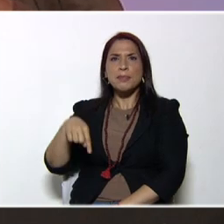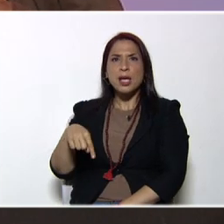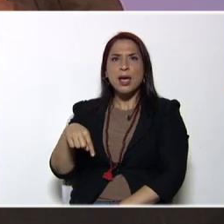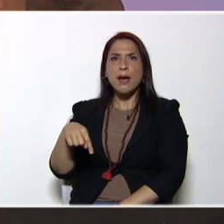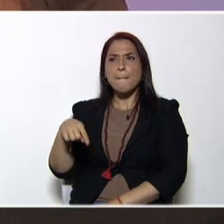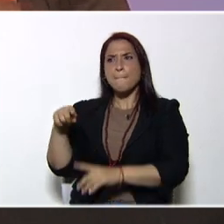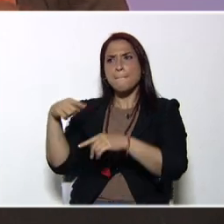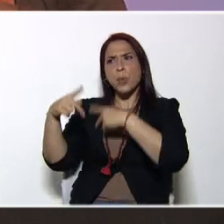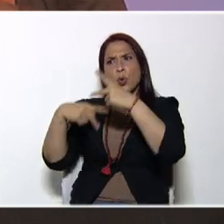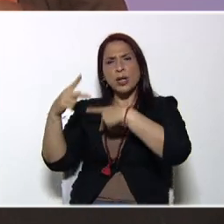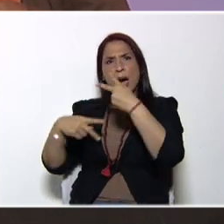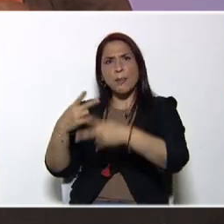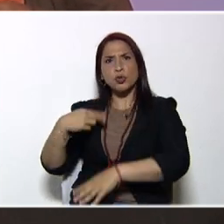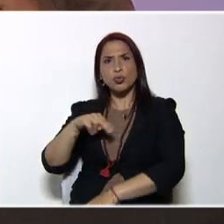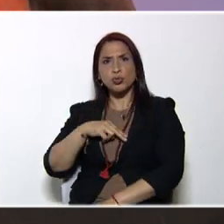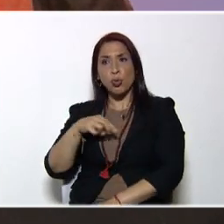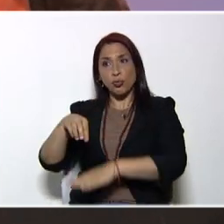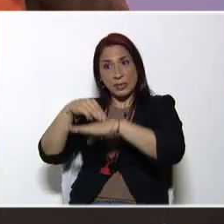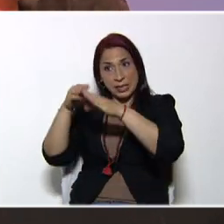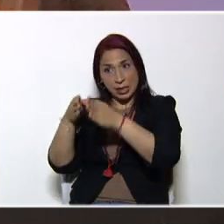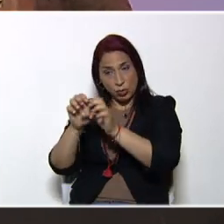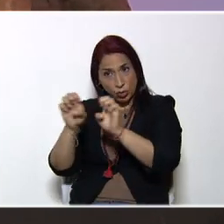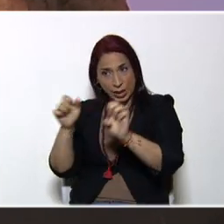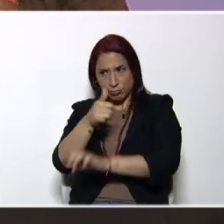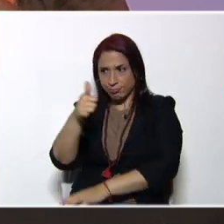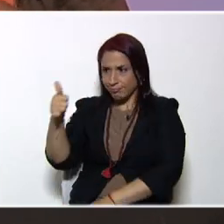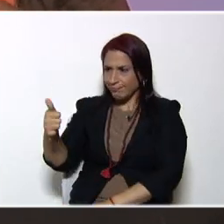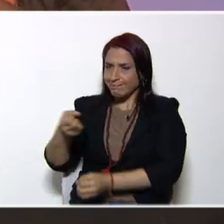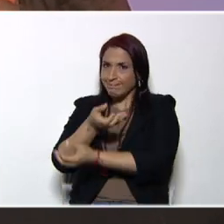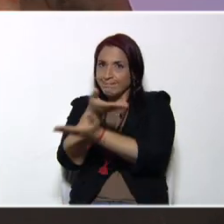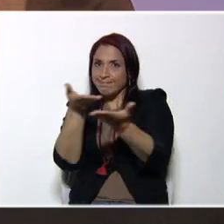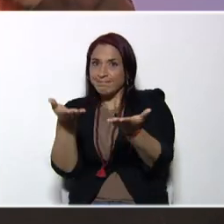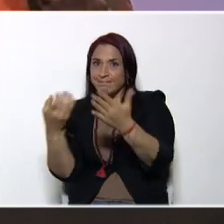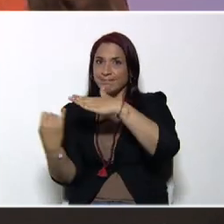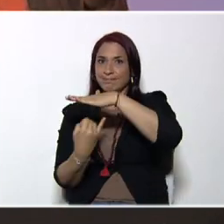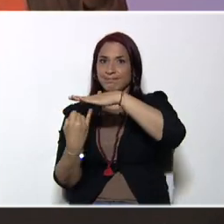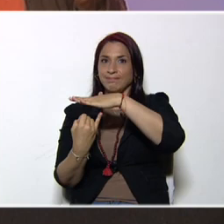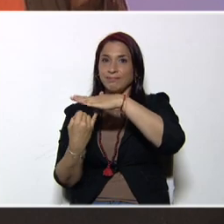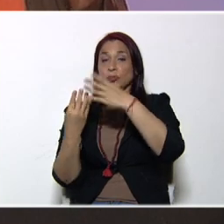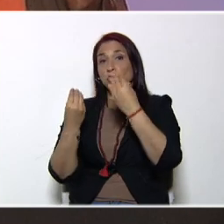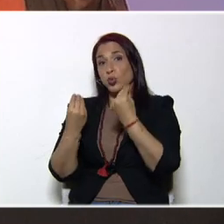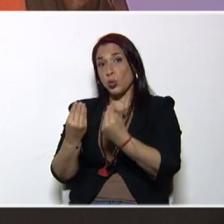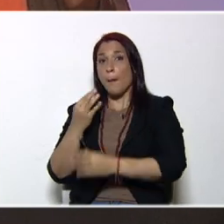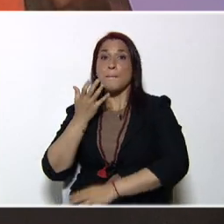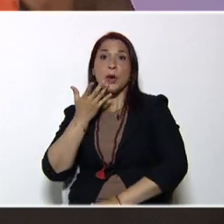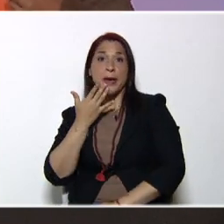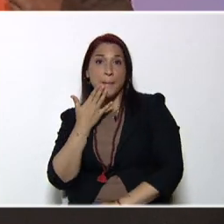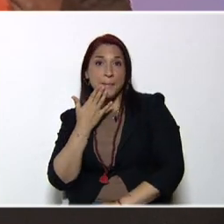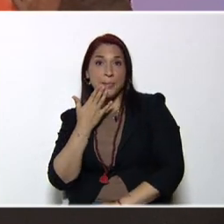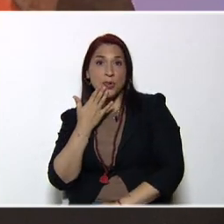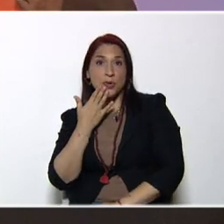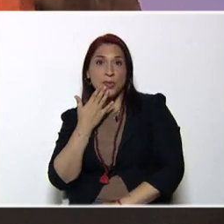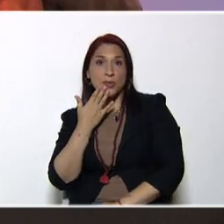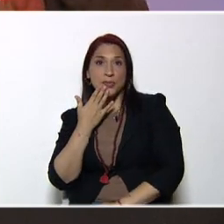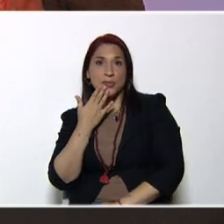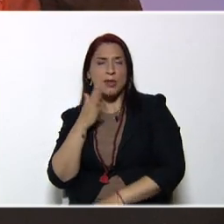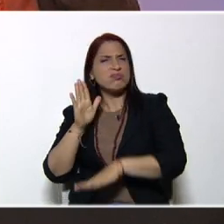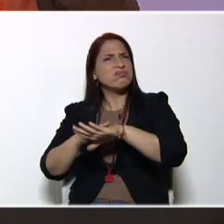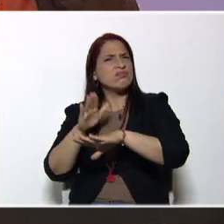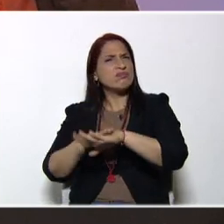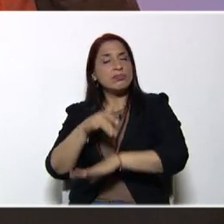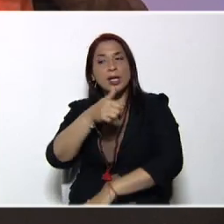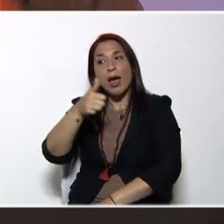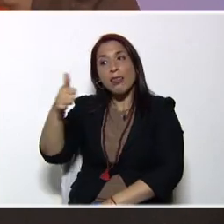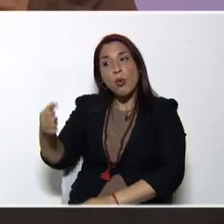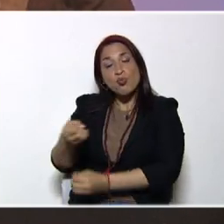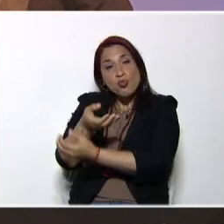esos programas que lleva el Ministerio de Educación a cada una de sus instituciones, como por ejemplo, ¿qué te parece el hecho de que cada